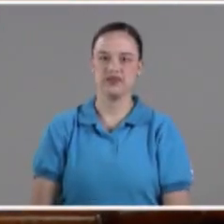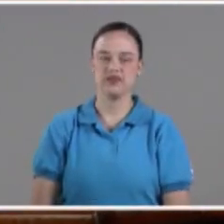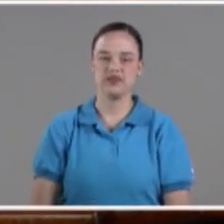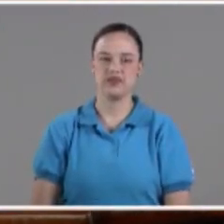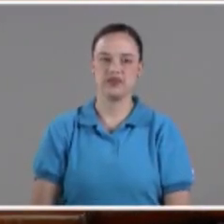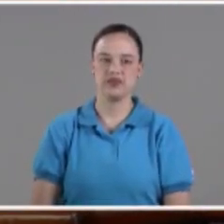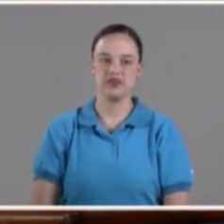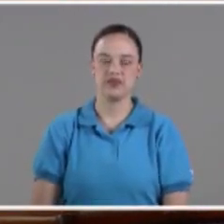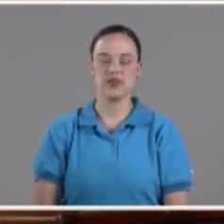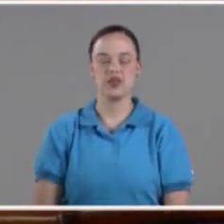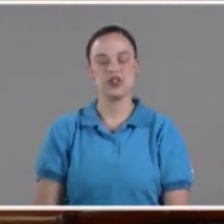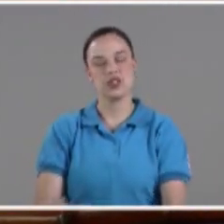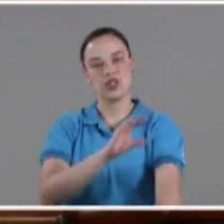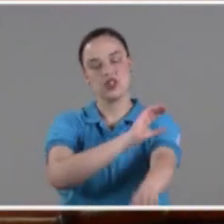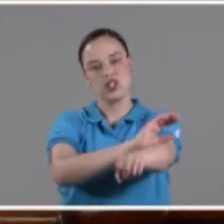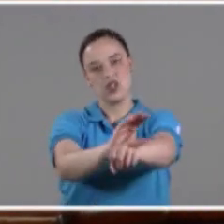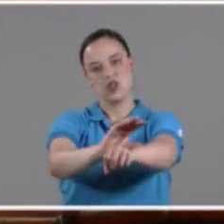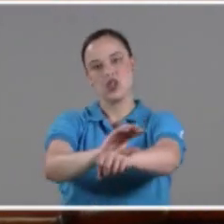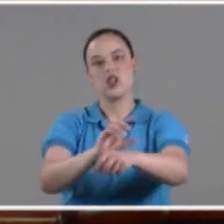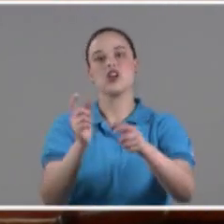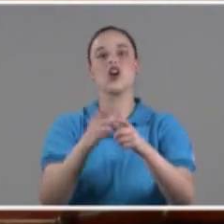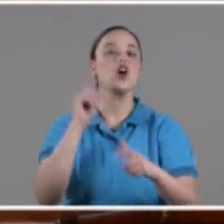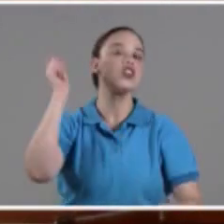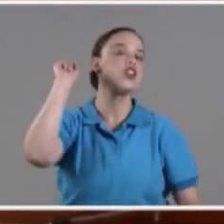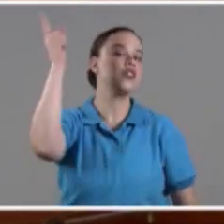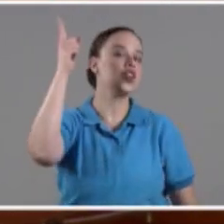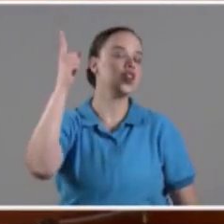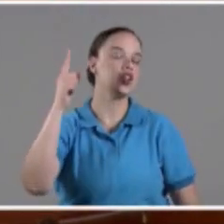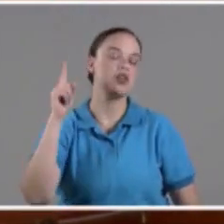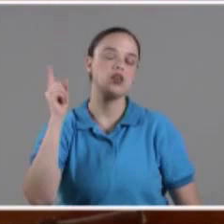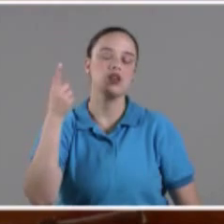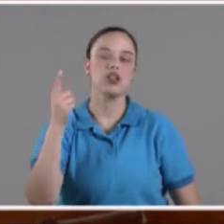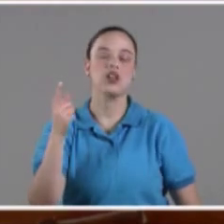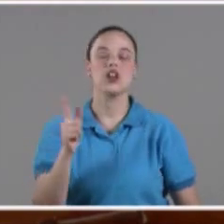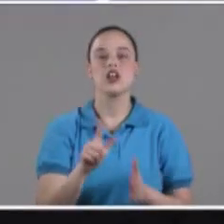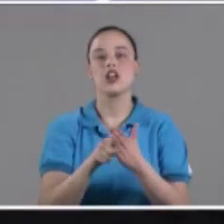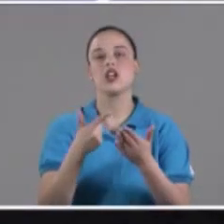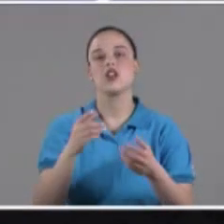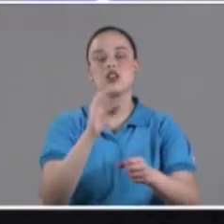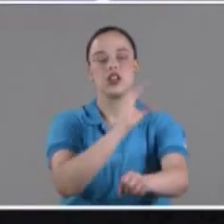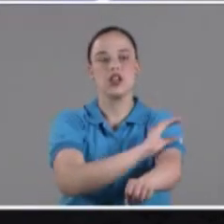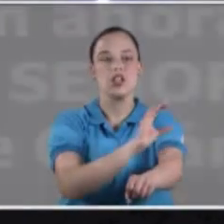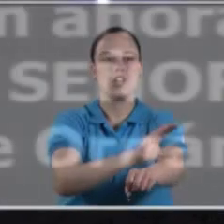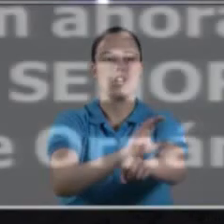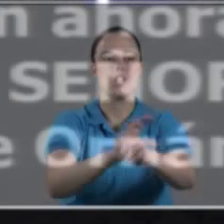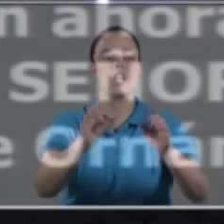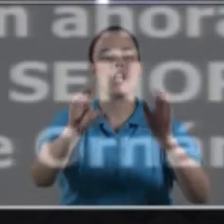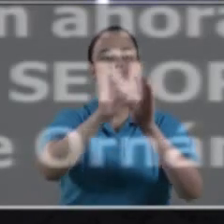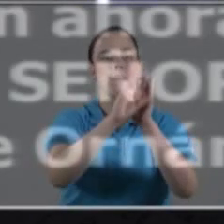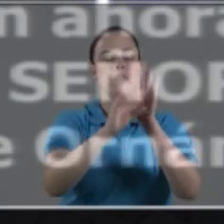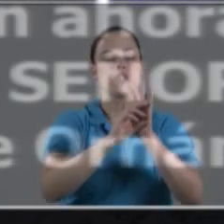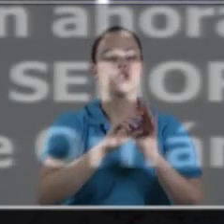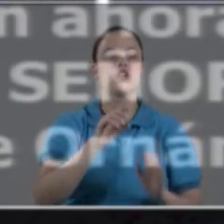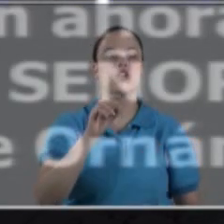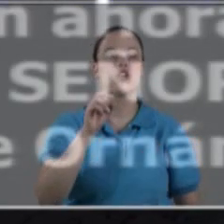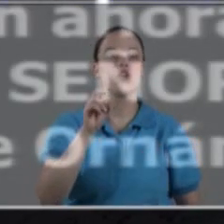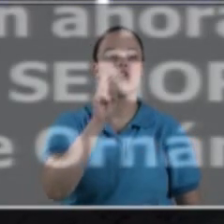siguiendo con David primer libro de crónicas capítulo 21 verso 15